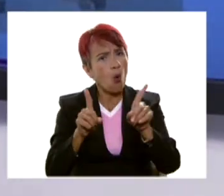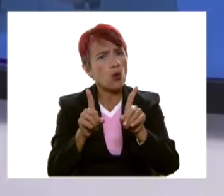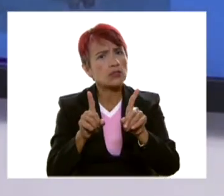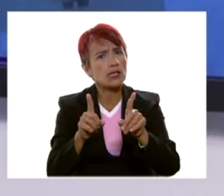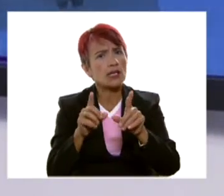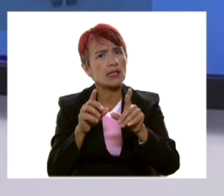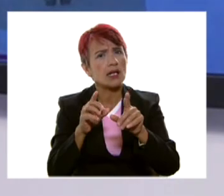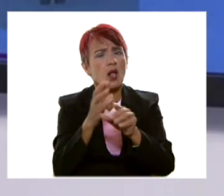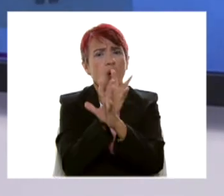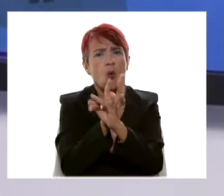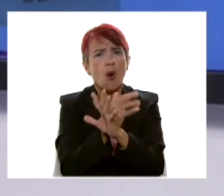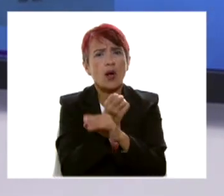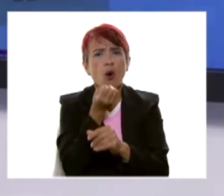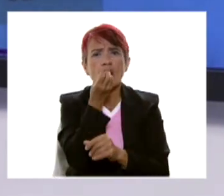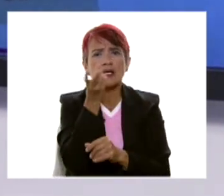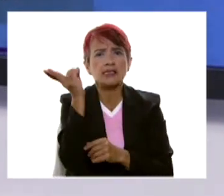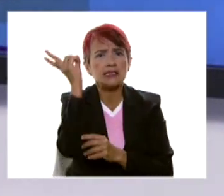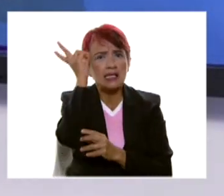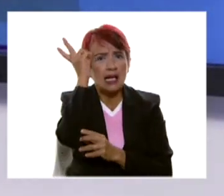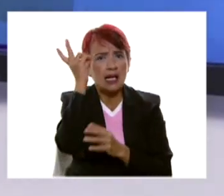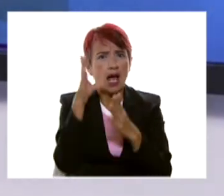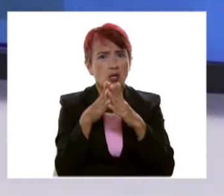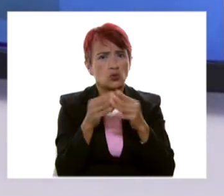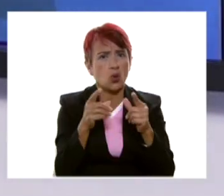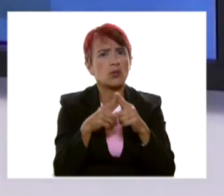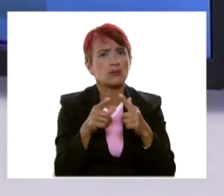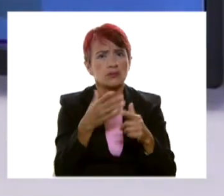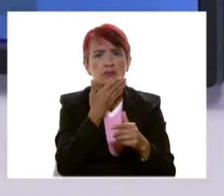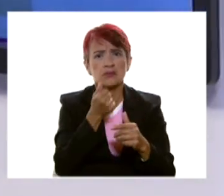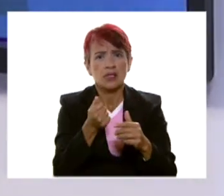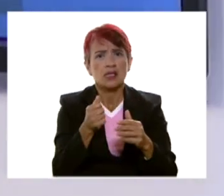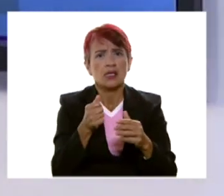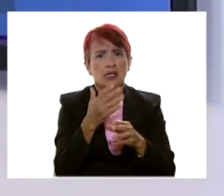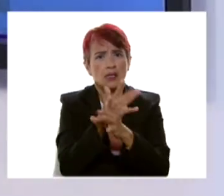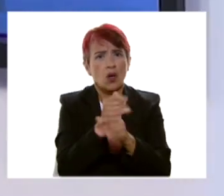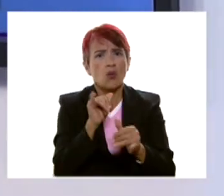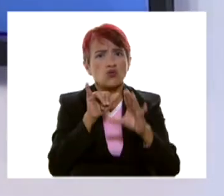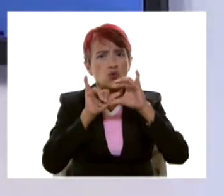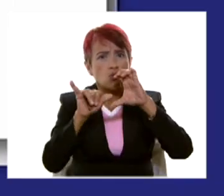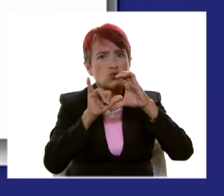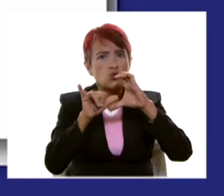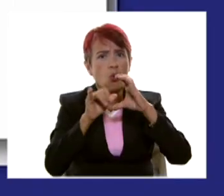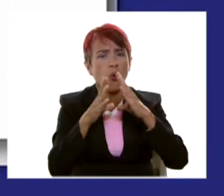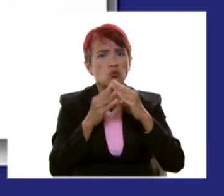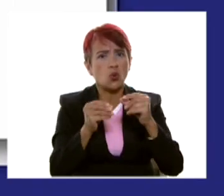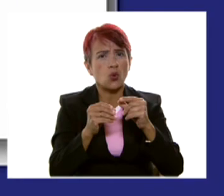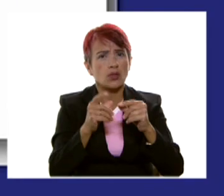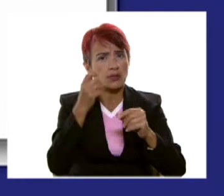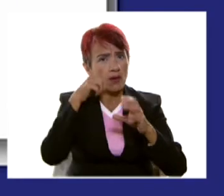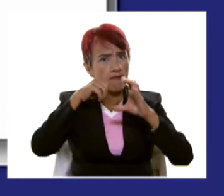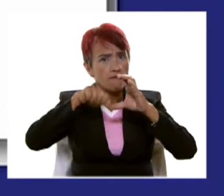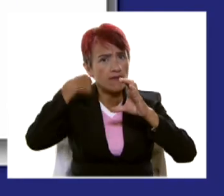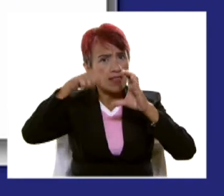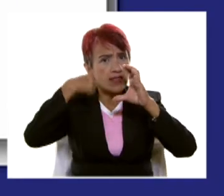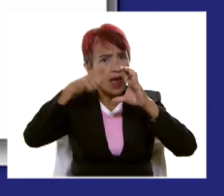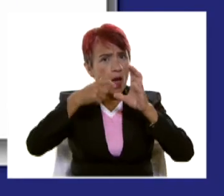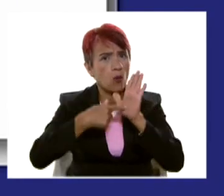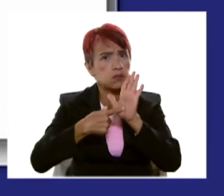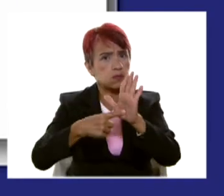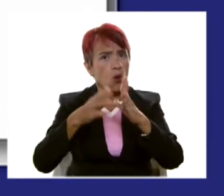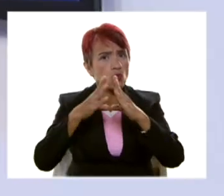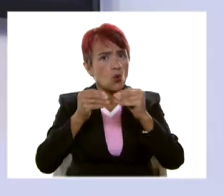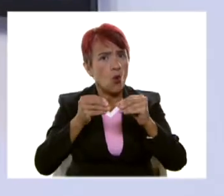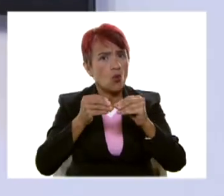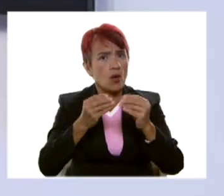son los juegos indígenas y que ustedes también seguramente pueden localizar por YouTube. De eso tenemos un video que mostramos a continuación a través